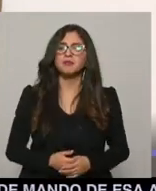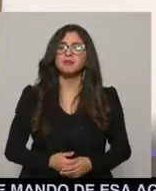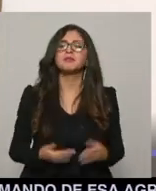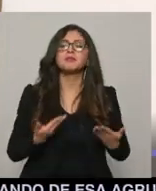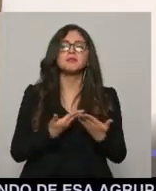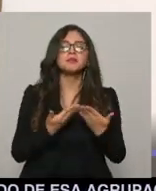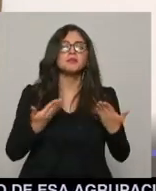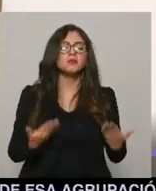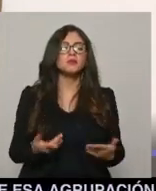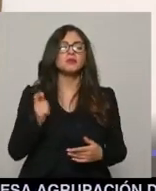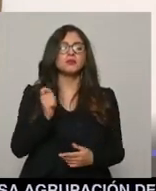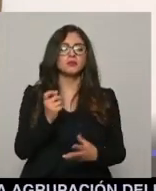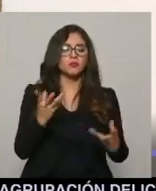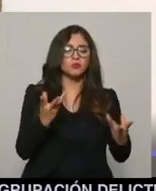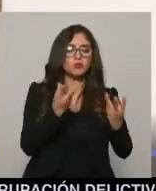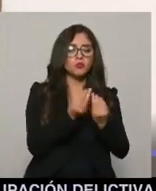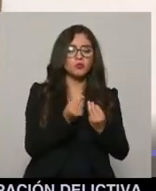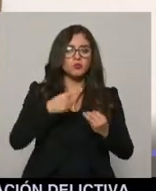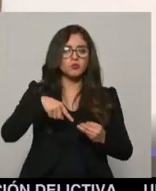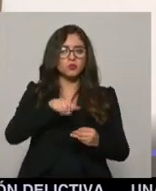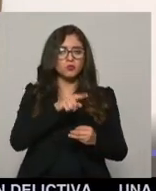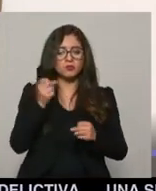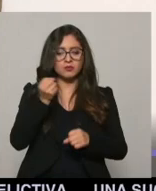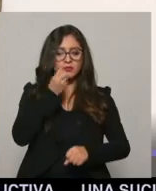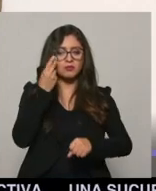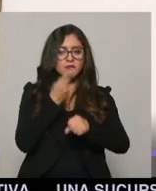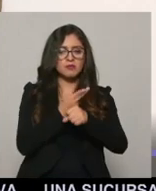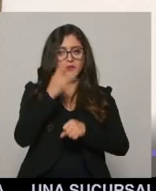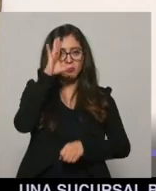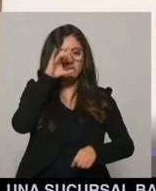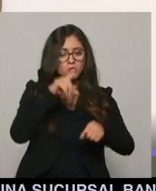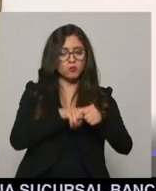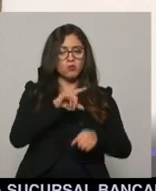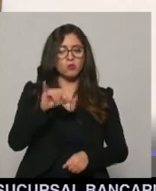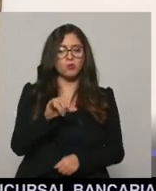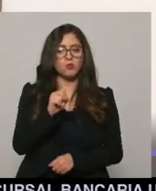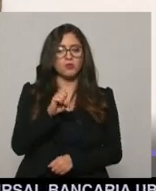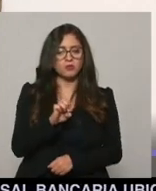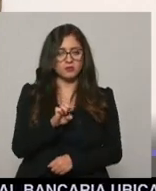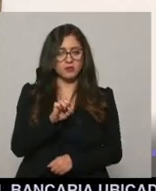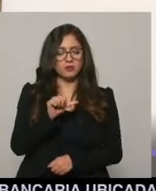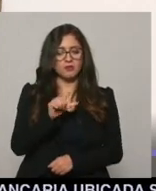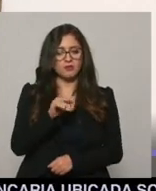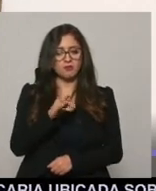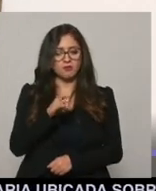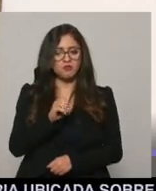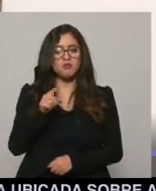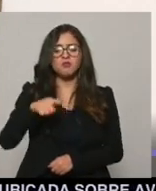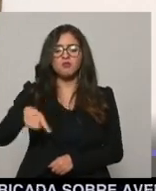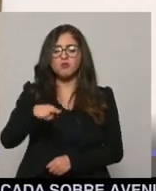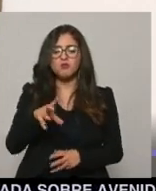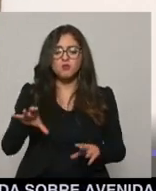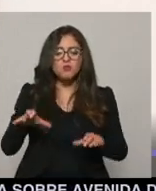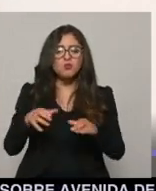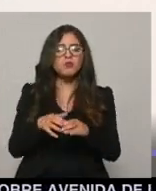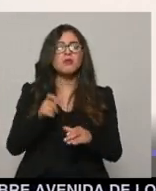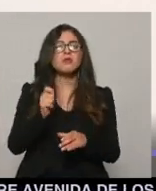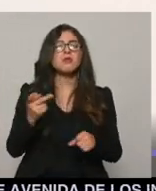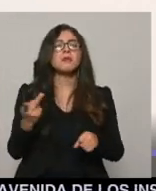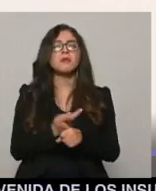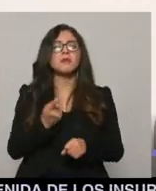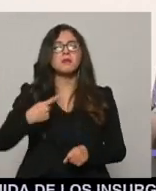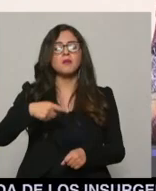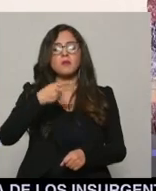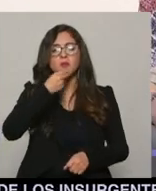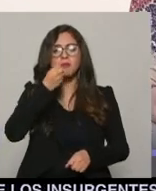recibidas por el titular de la Secretaría de Cultura, por José Alfonso Suárez del Real, y queremos saber qué esperan de esta reunión con el titular de la